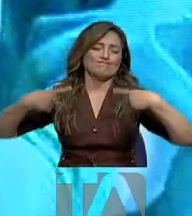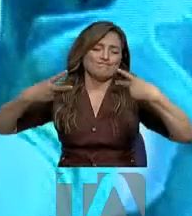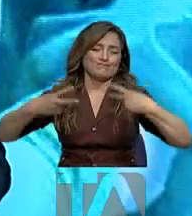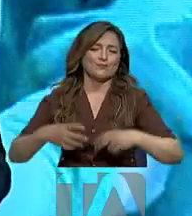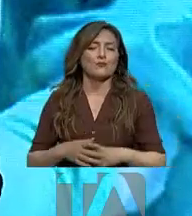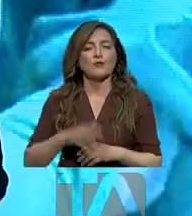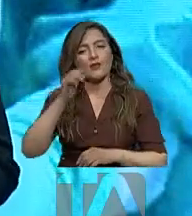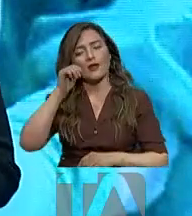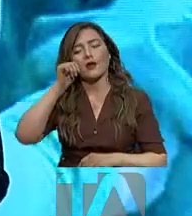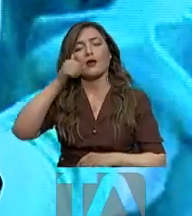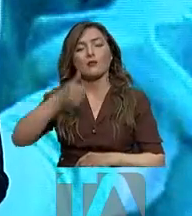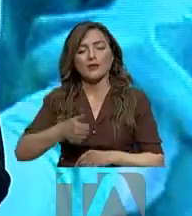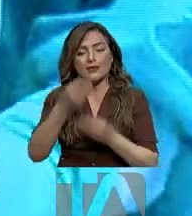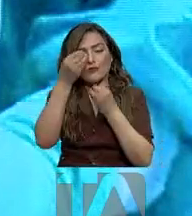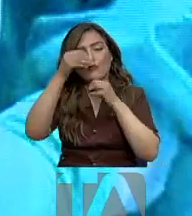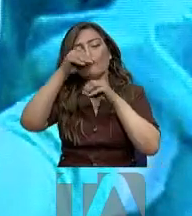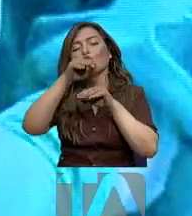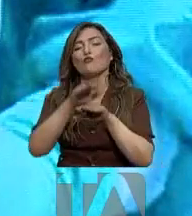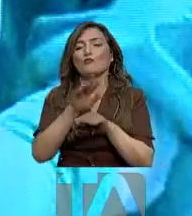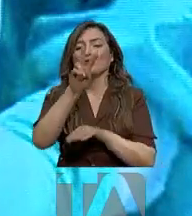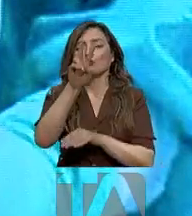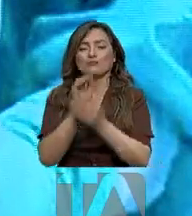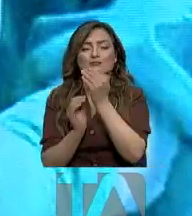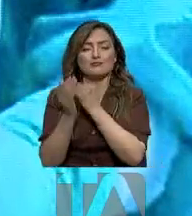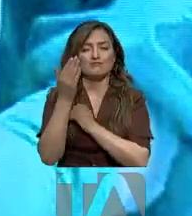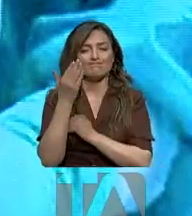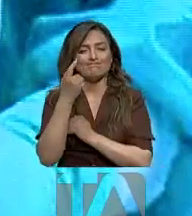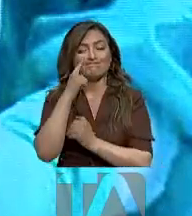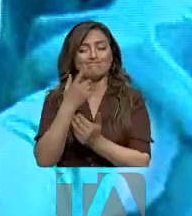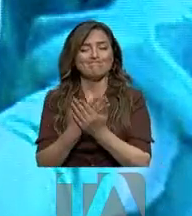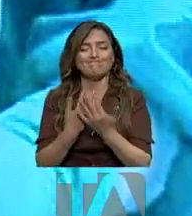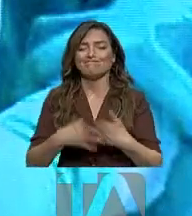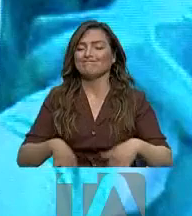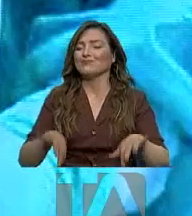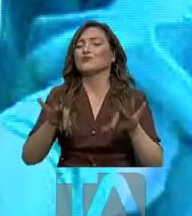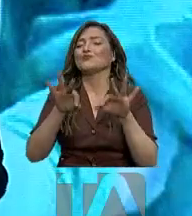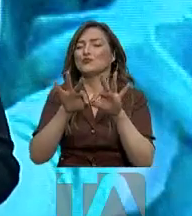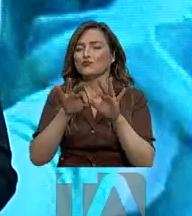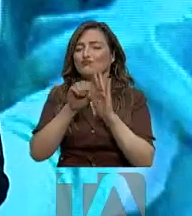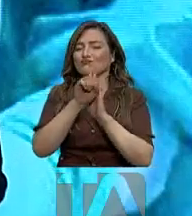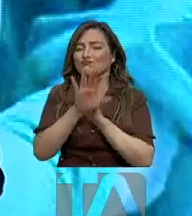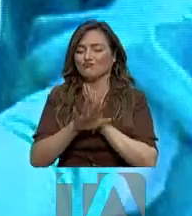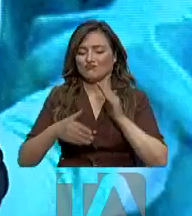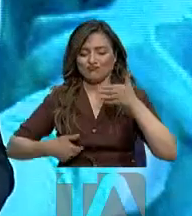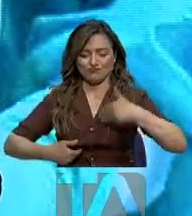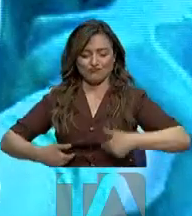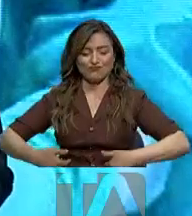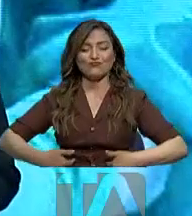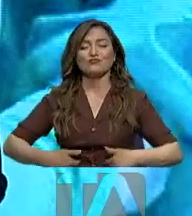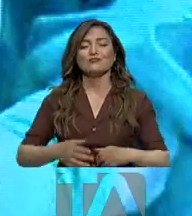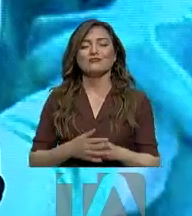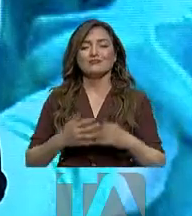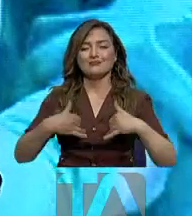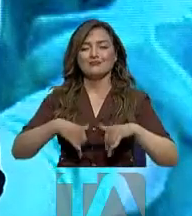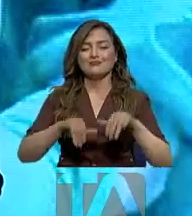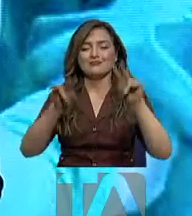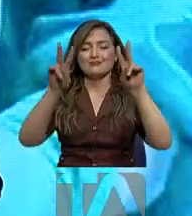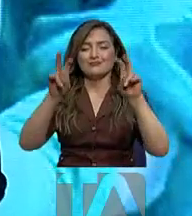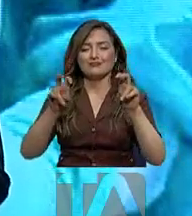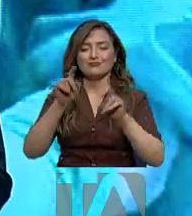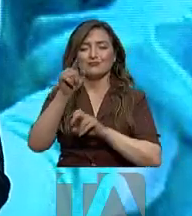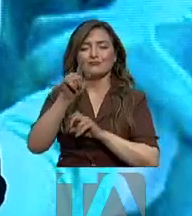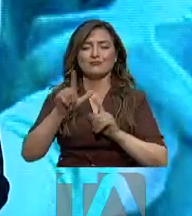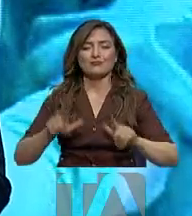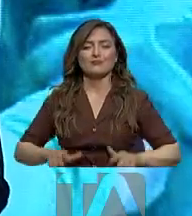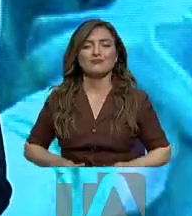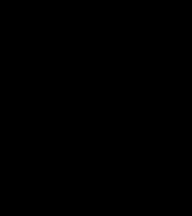mañana queremos contarles dos historias que evidencian la importancia de la donación ahora les dejamos con nuestro segmento